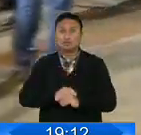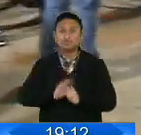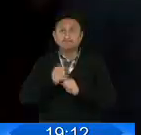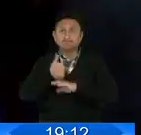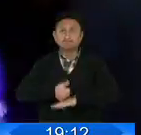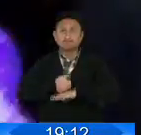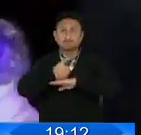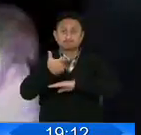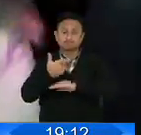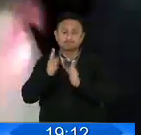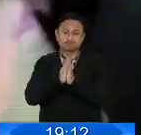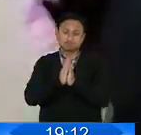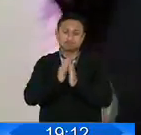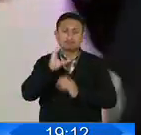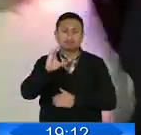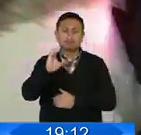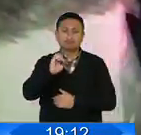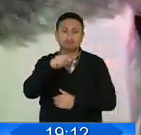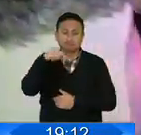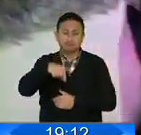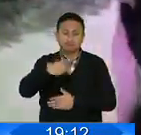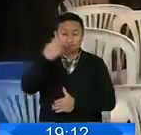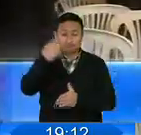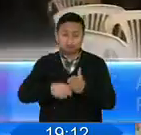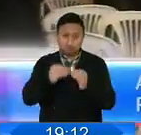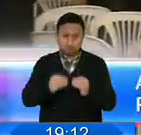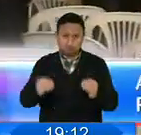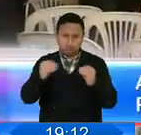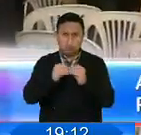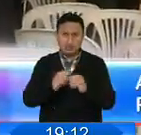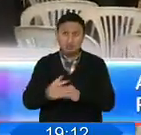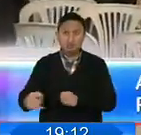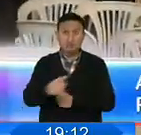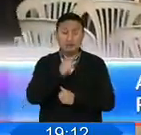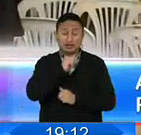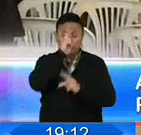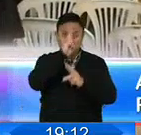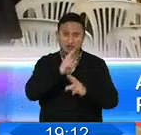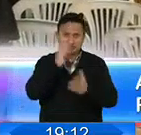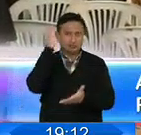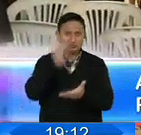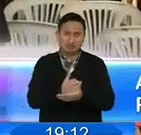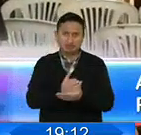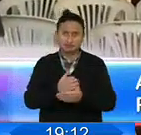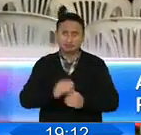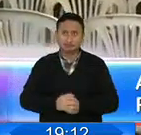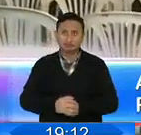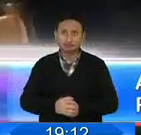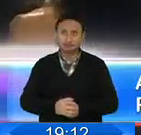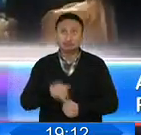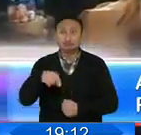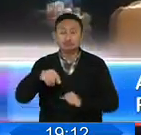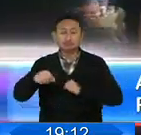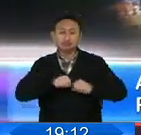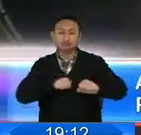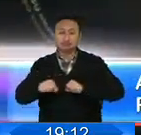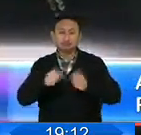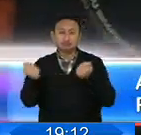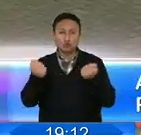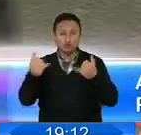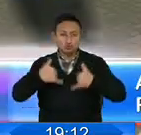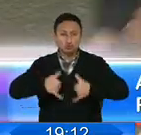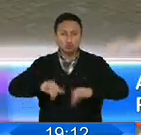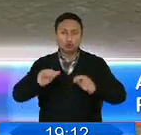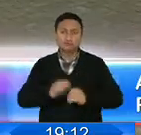COE Nacional incrementar las sanciones económicas para frenar los incumplimientos sanitarios. Mientras tanto, los operativos de control continúan.